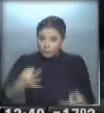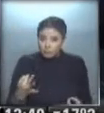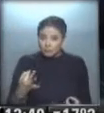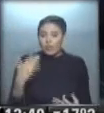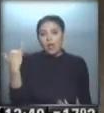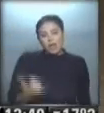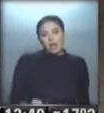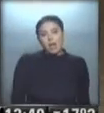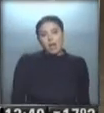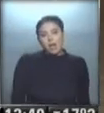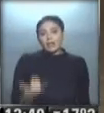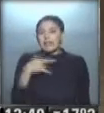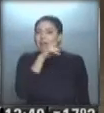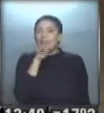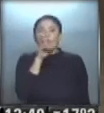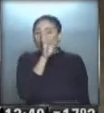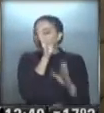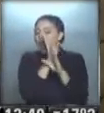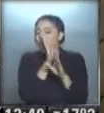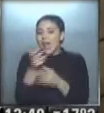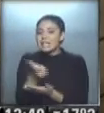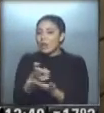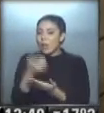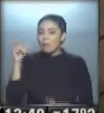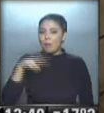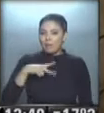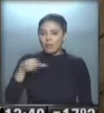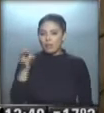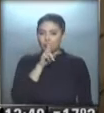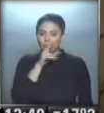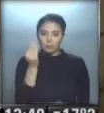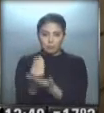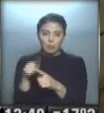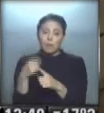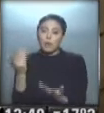efectivamente estaban espiando el celular personal